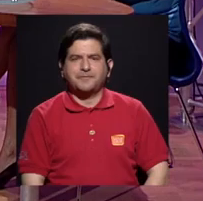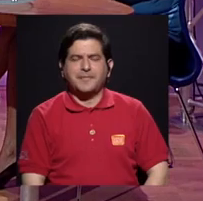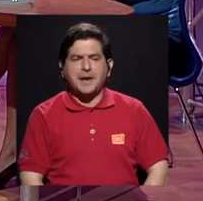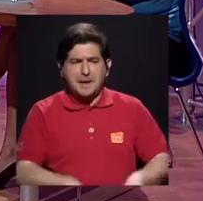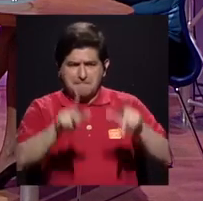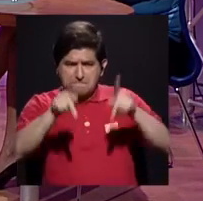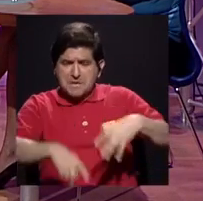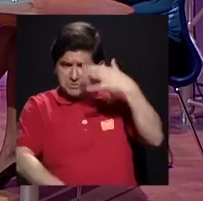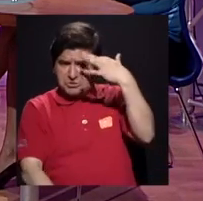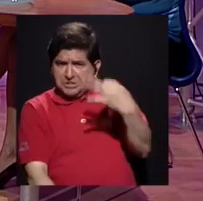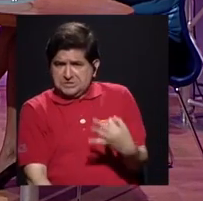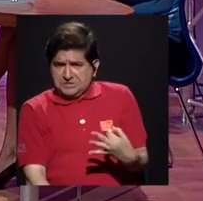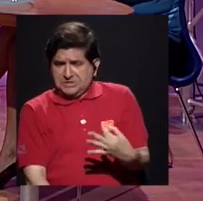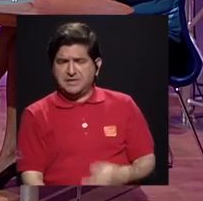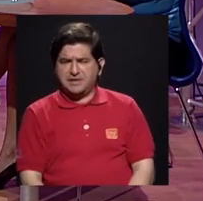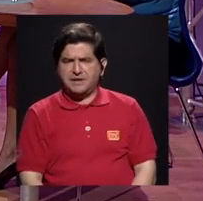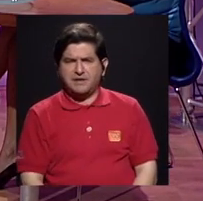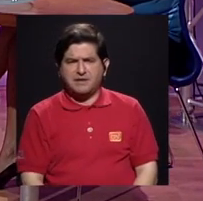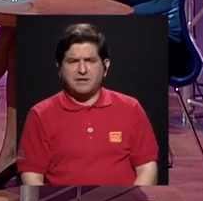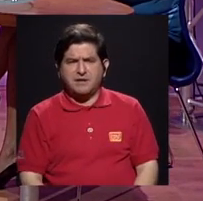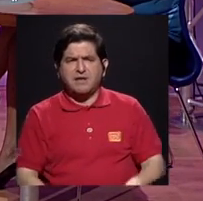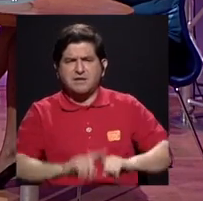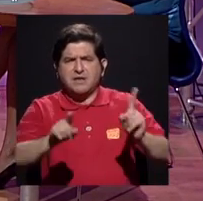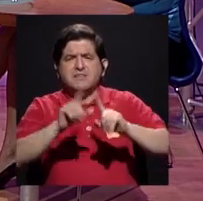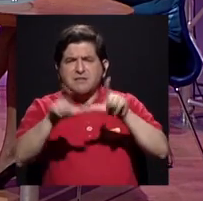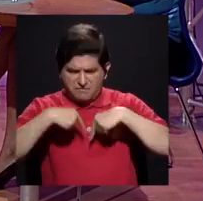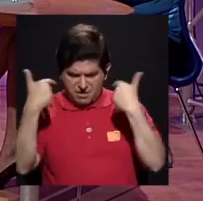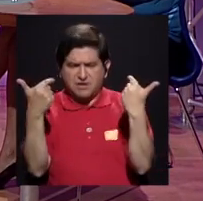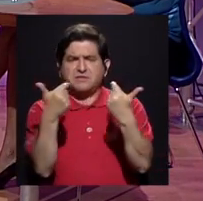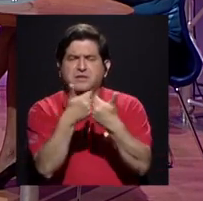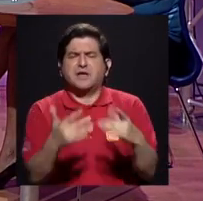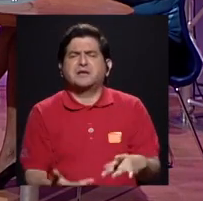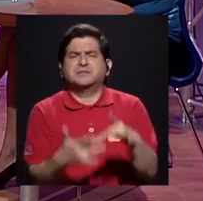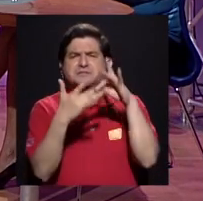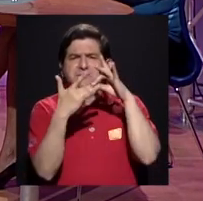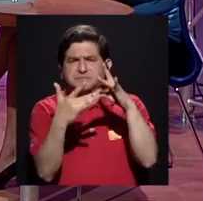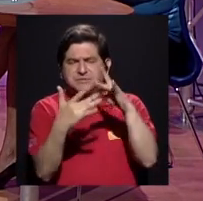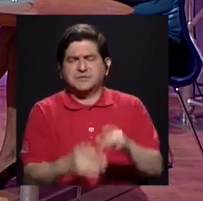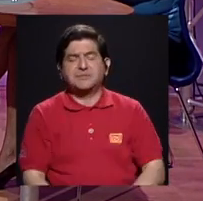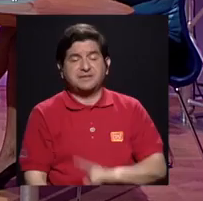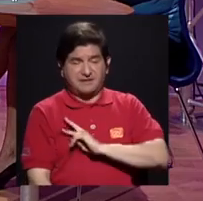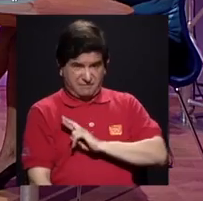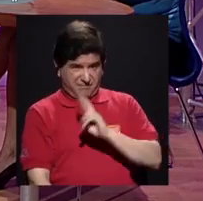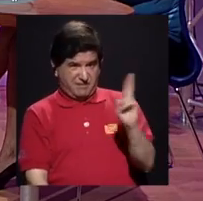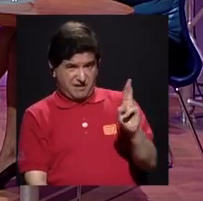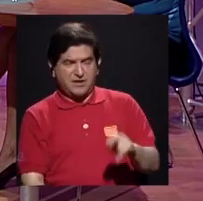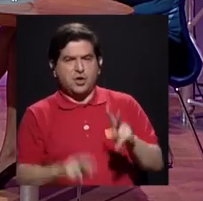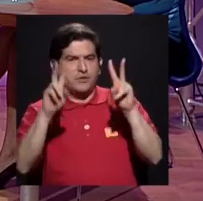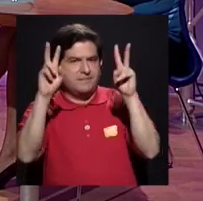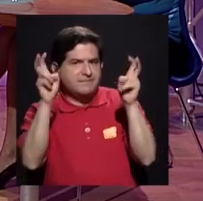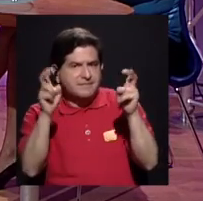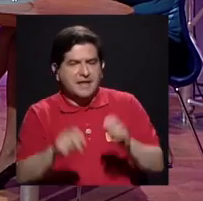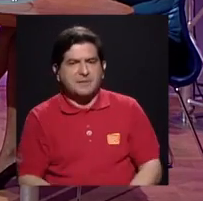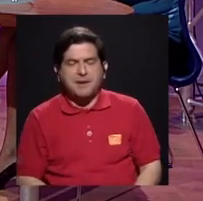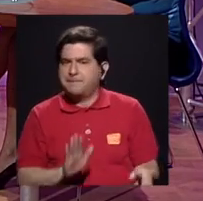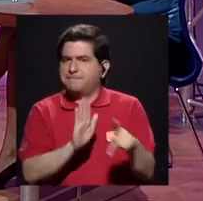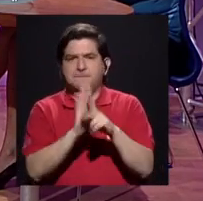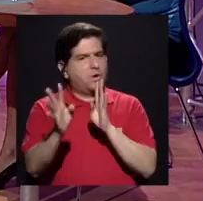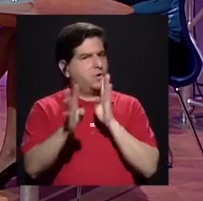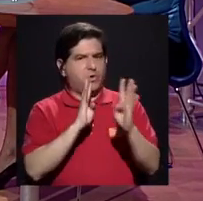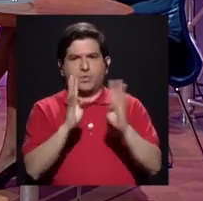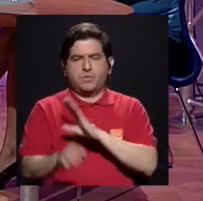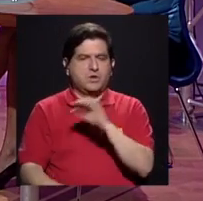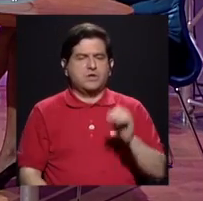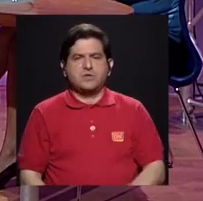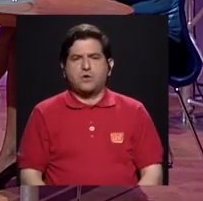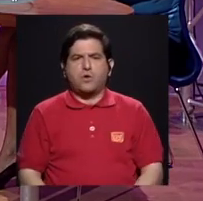tiene la idea y por eso creo que en muchos sectores sobre todo los religiosos el tema es tabú o